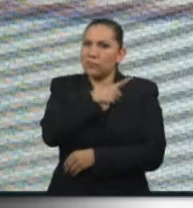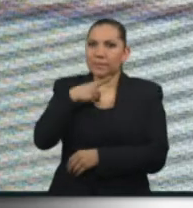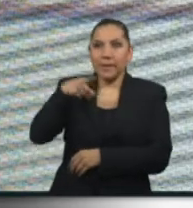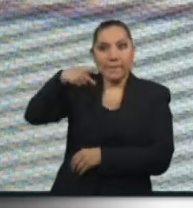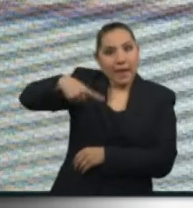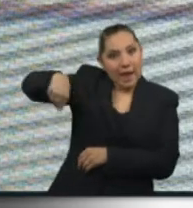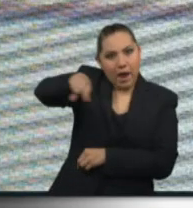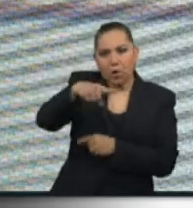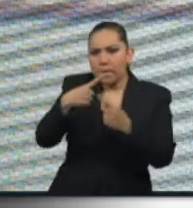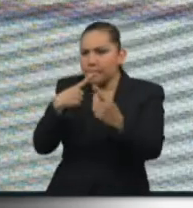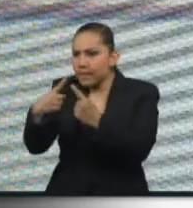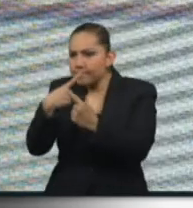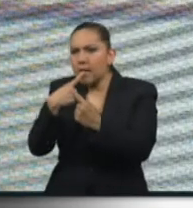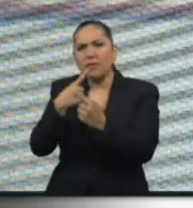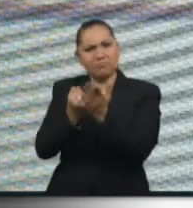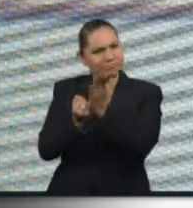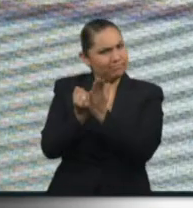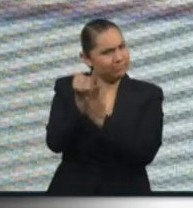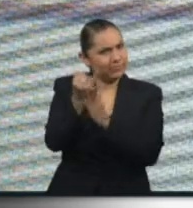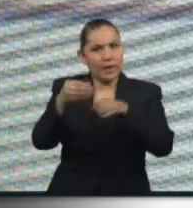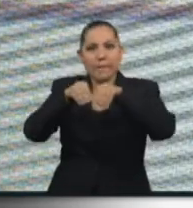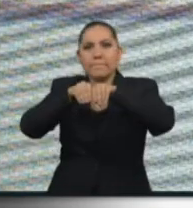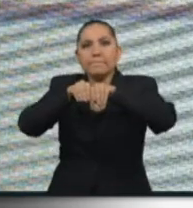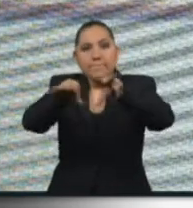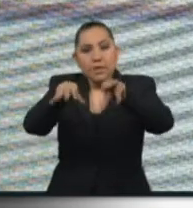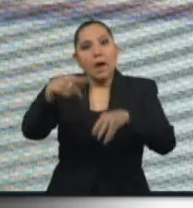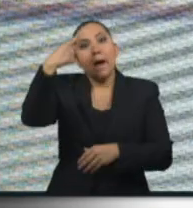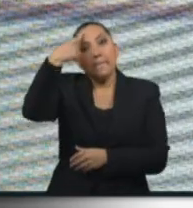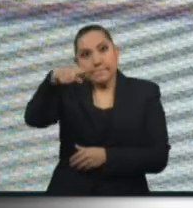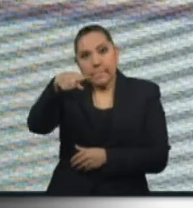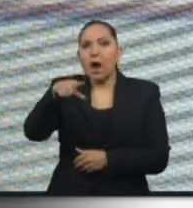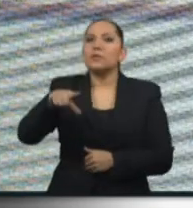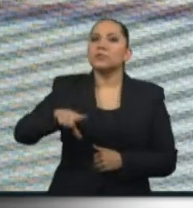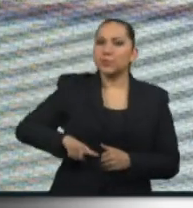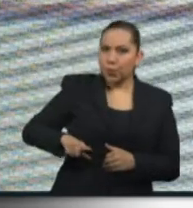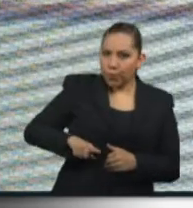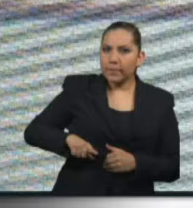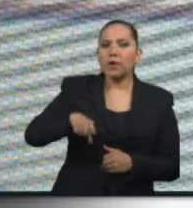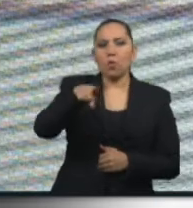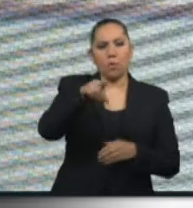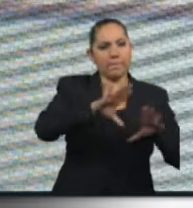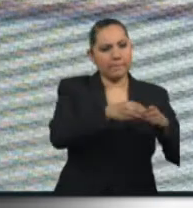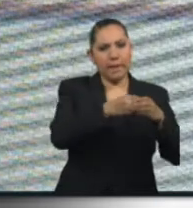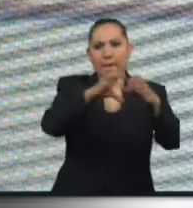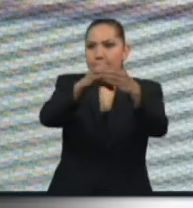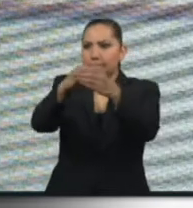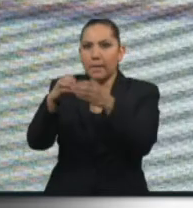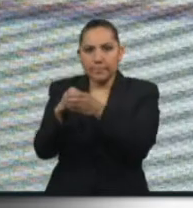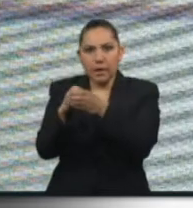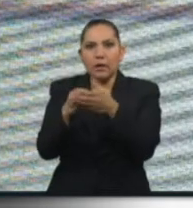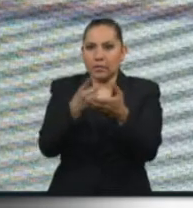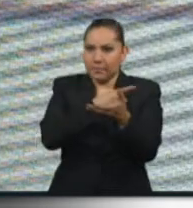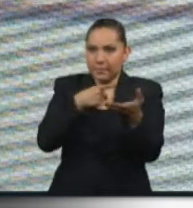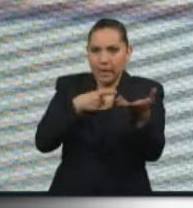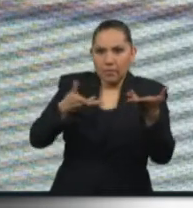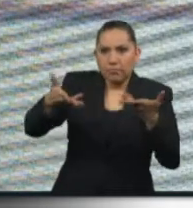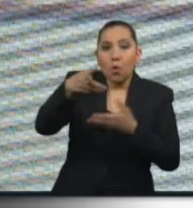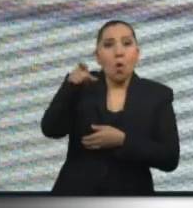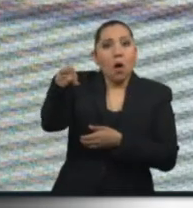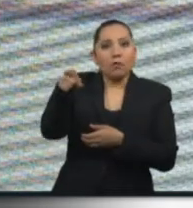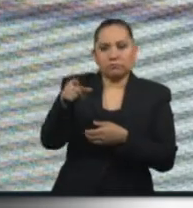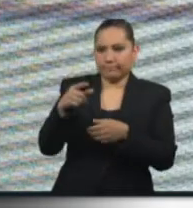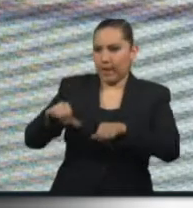al y así garantizar la coordinación de las acciones que de forma independiente han tomado cada una